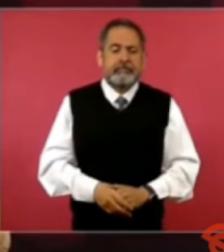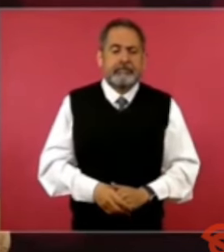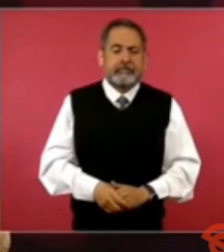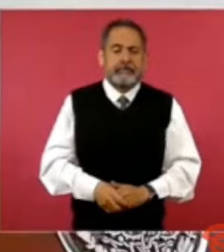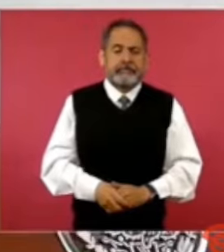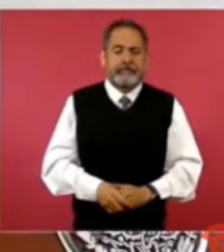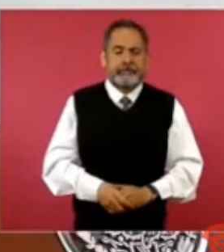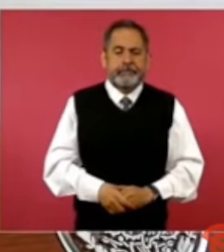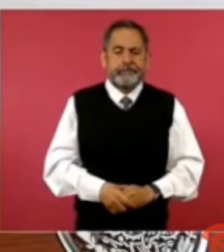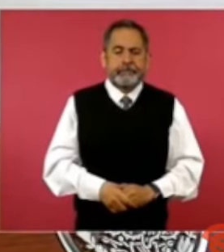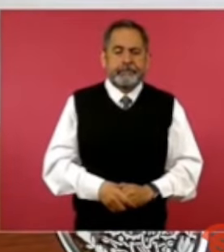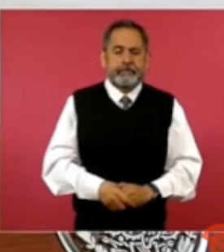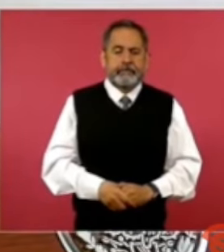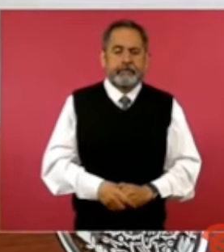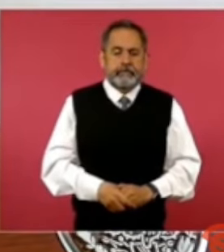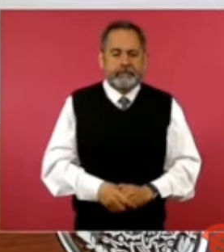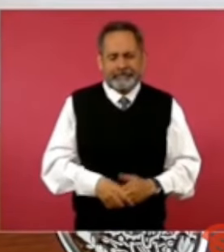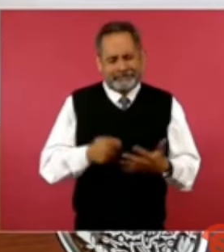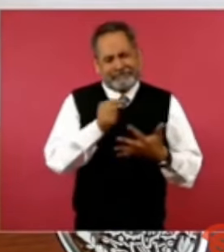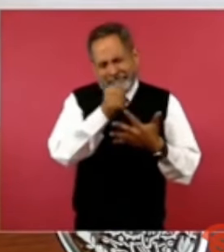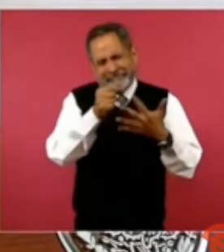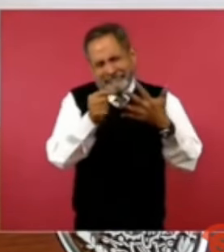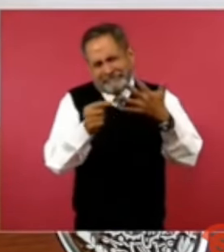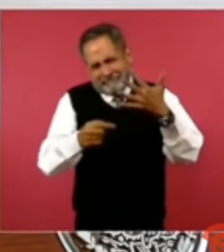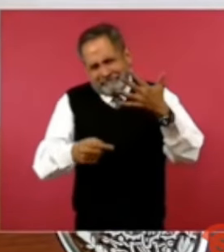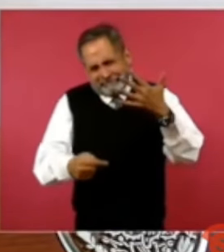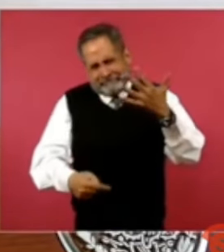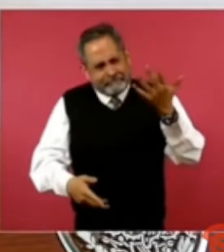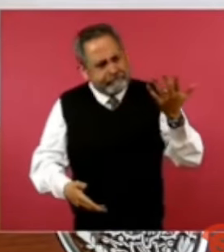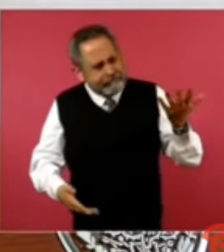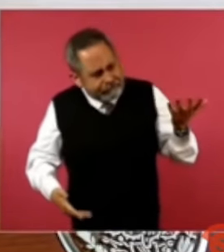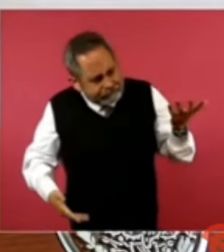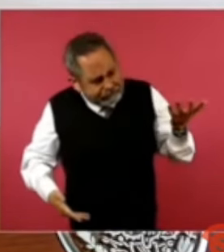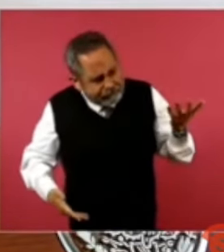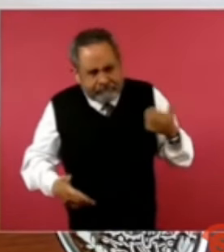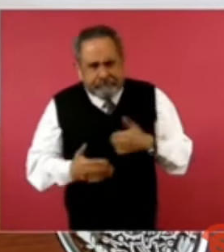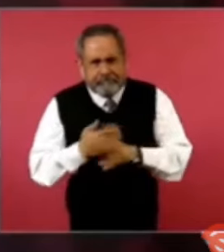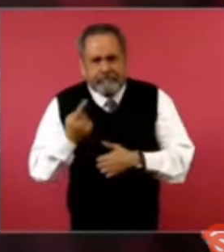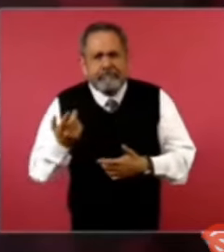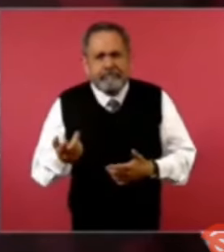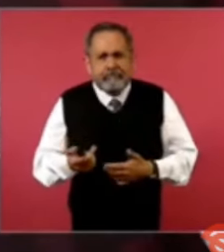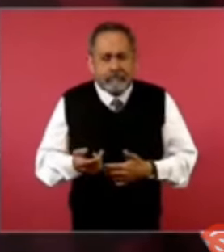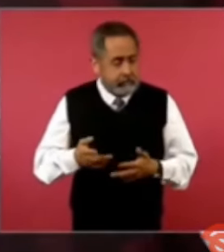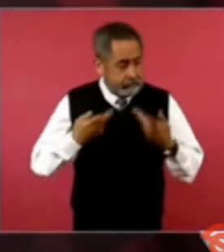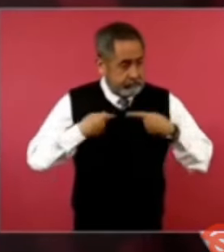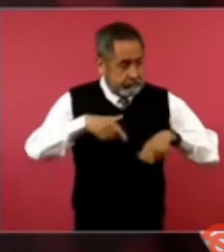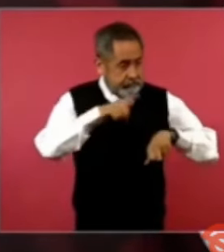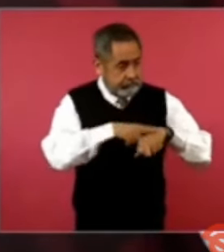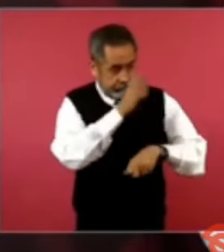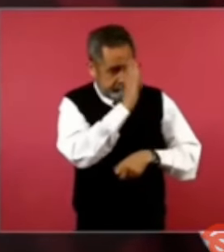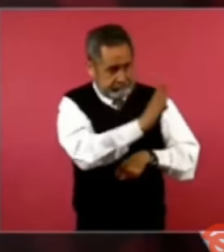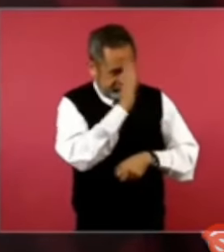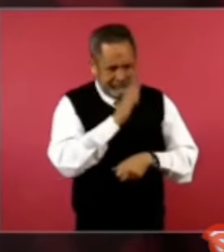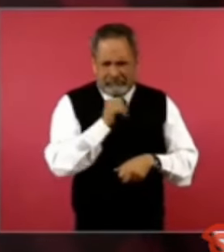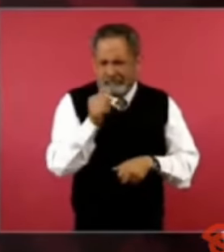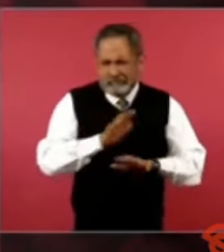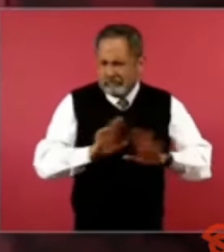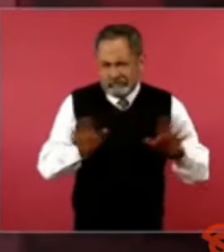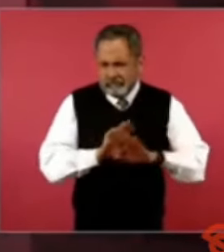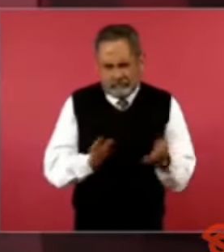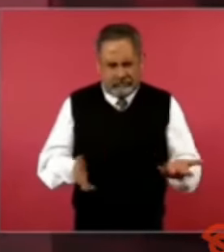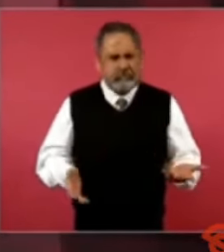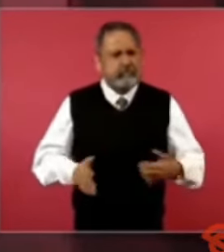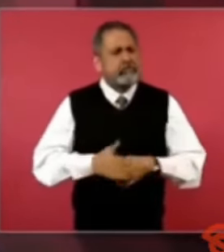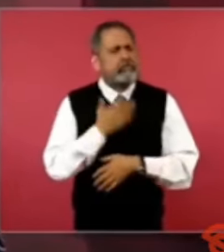dorada y muchas otras cosas y no es nada personal es que